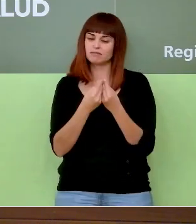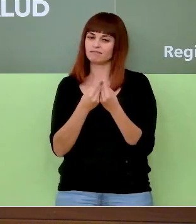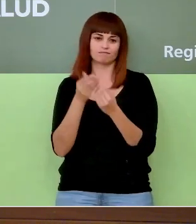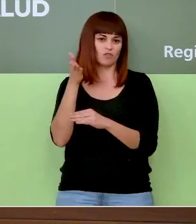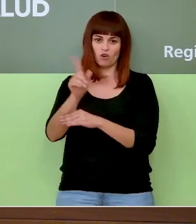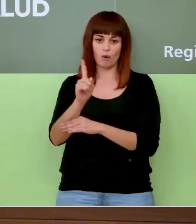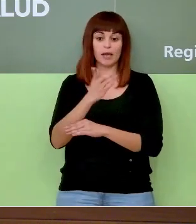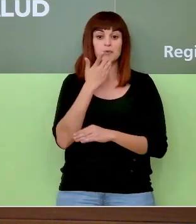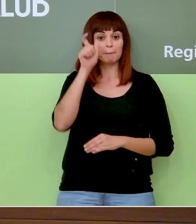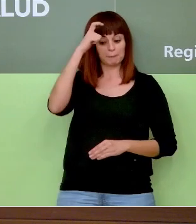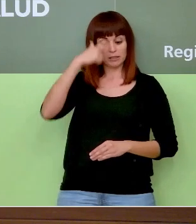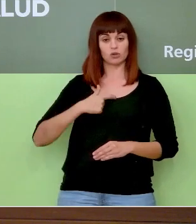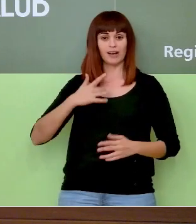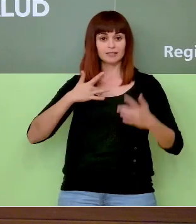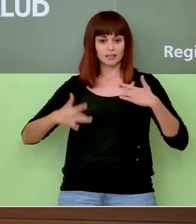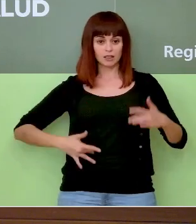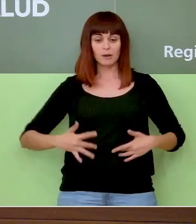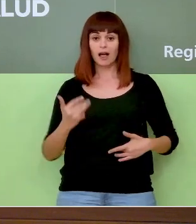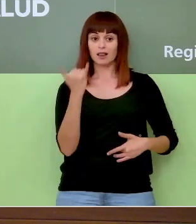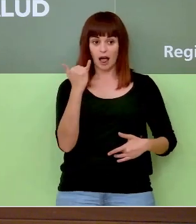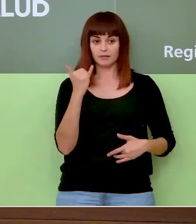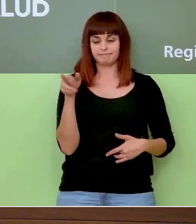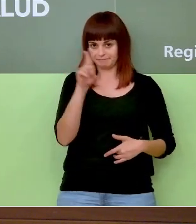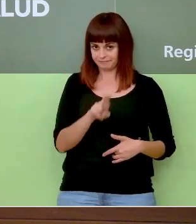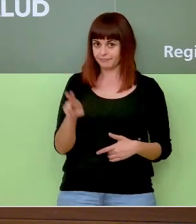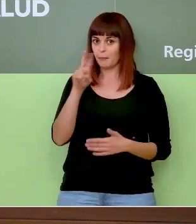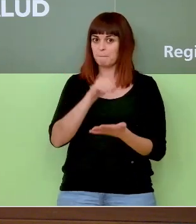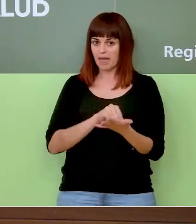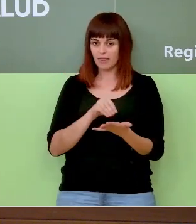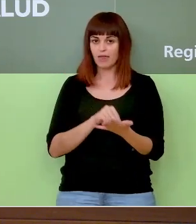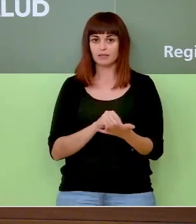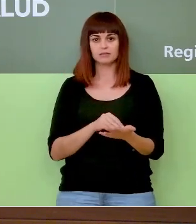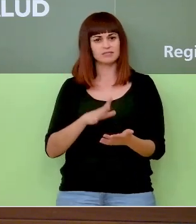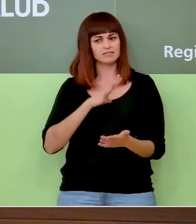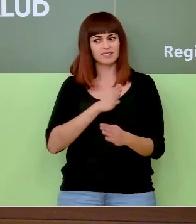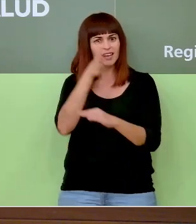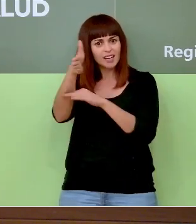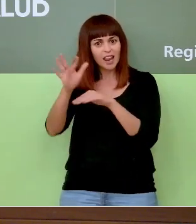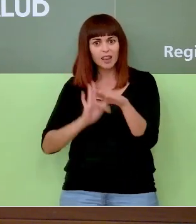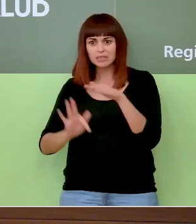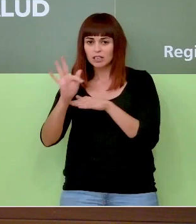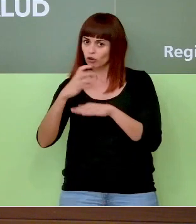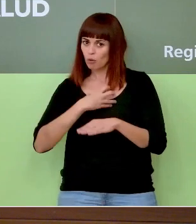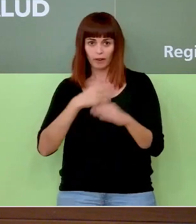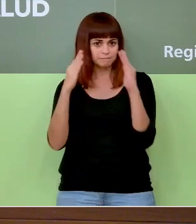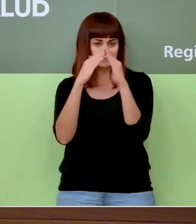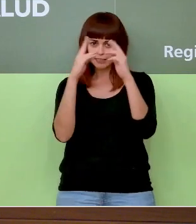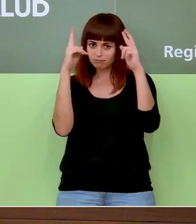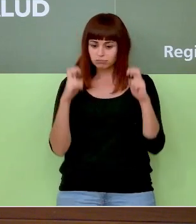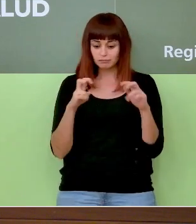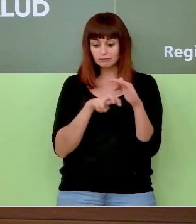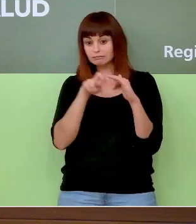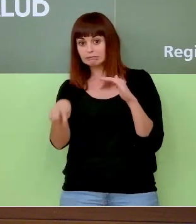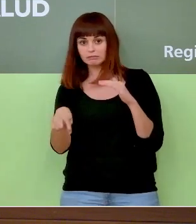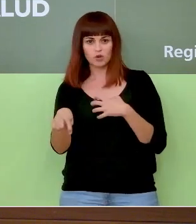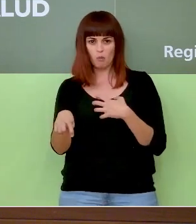supuesto, si una persona tiene síntomas, como venimos repitiendo muchas veces, no puede ir al cementerio, no puede salir de casa y ha de posponer